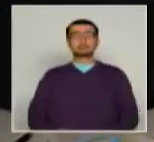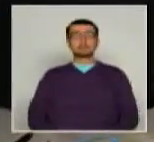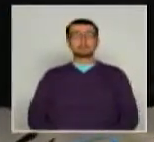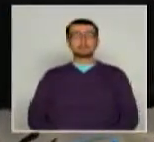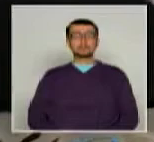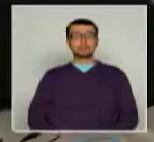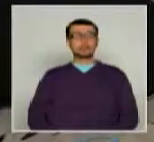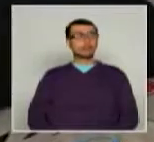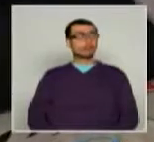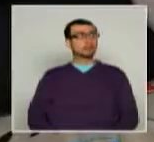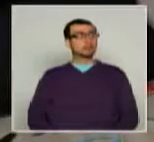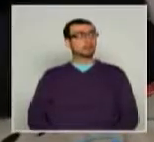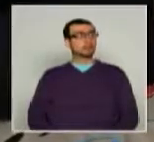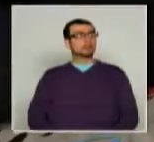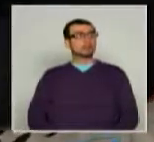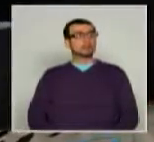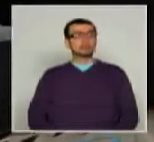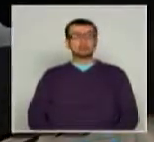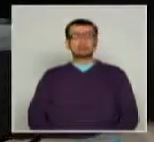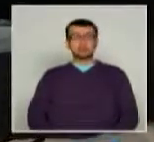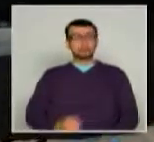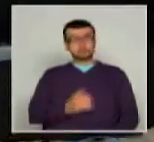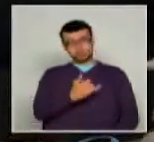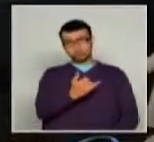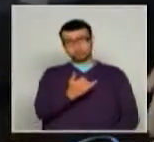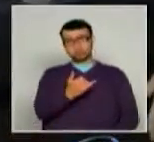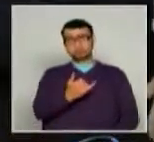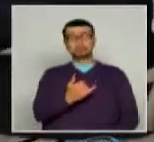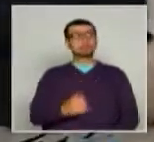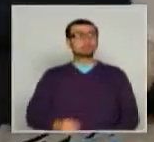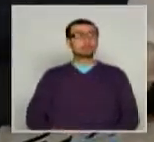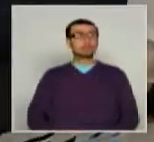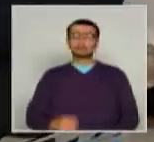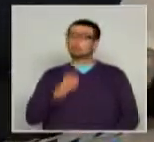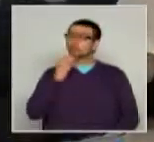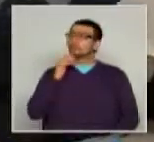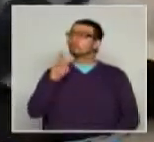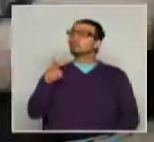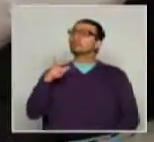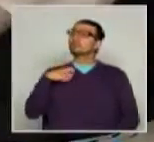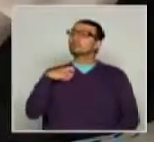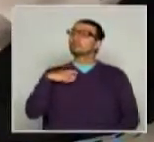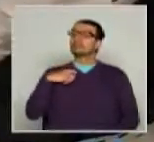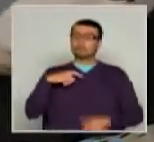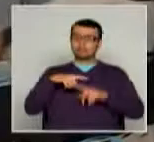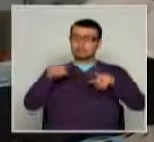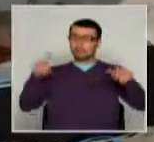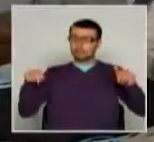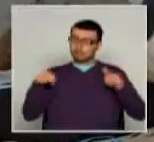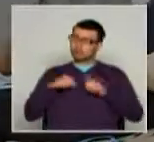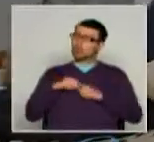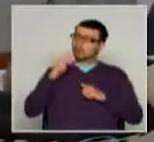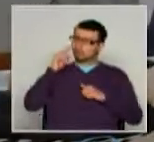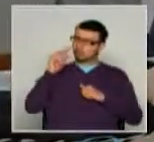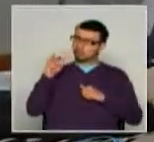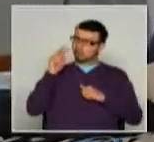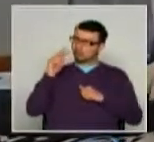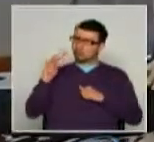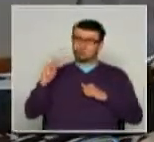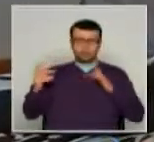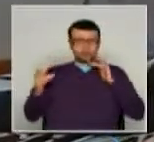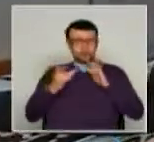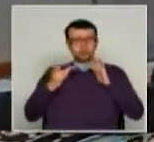está en este sitio, Raúl, detrás de usted tiene un equipo que utiliza, y le he visto en varios pacientes, que son de estímulos